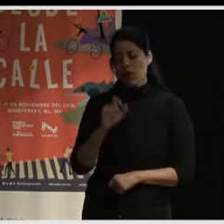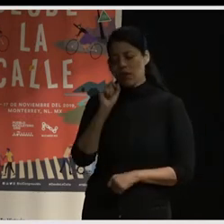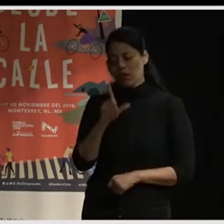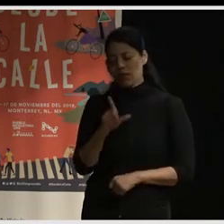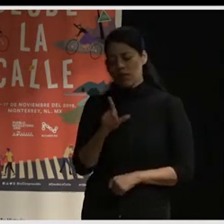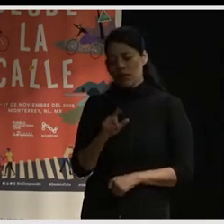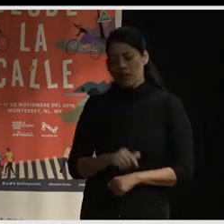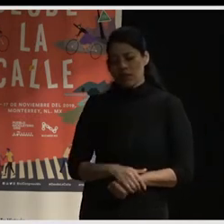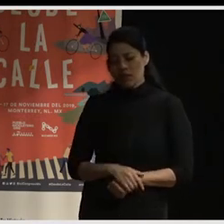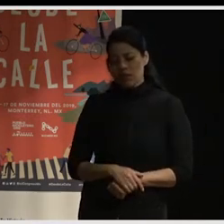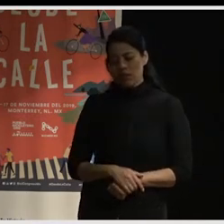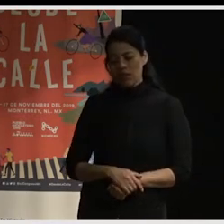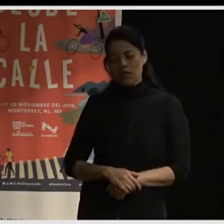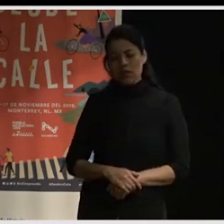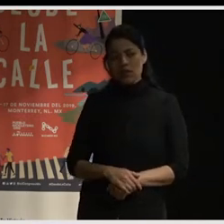de